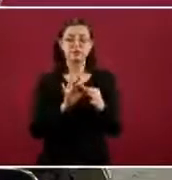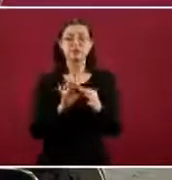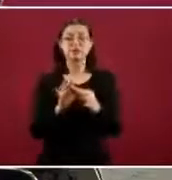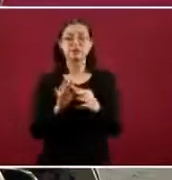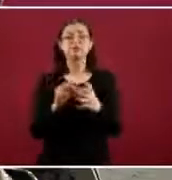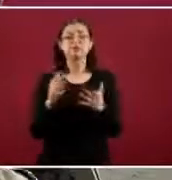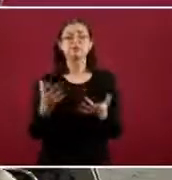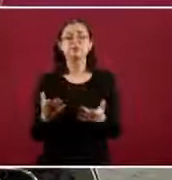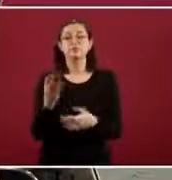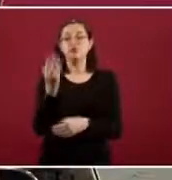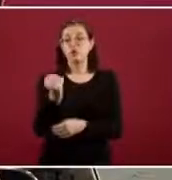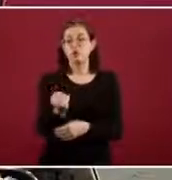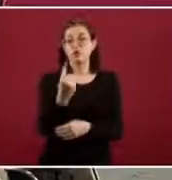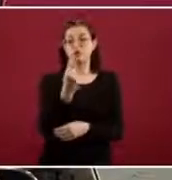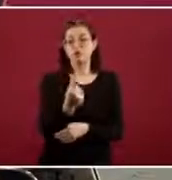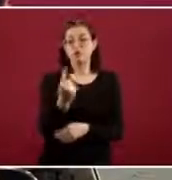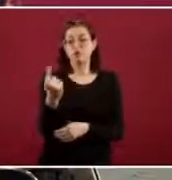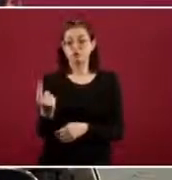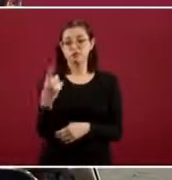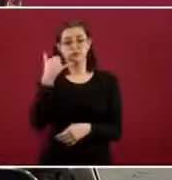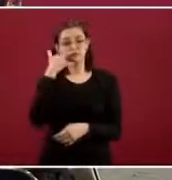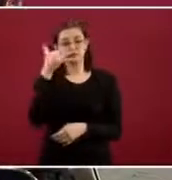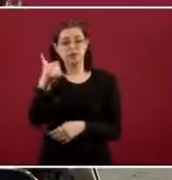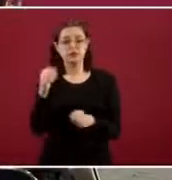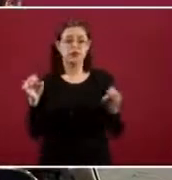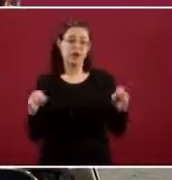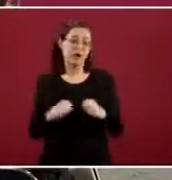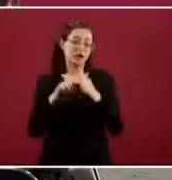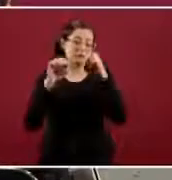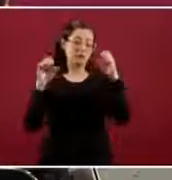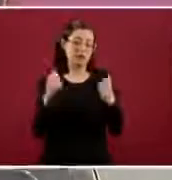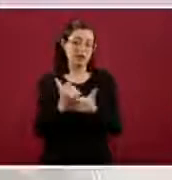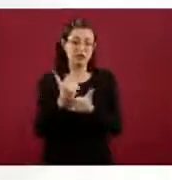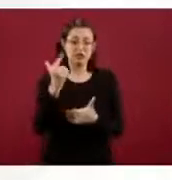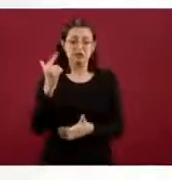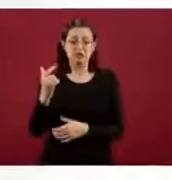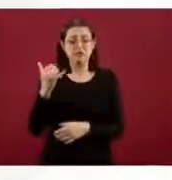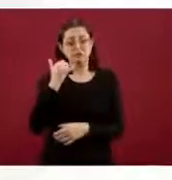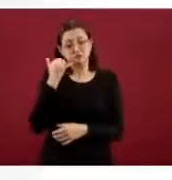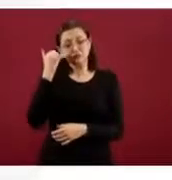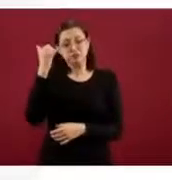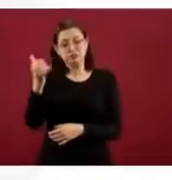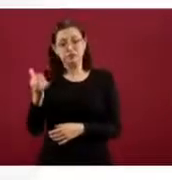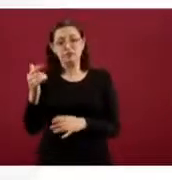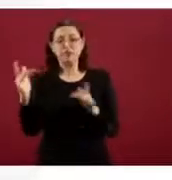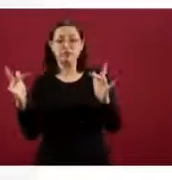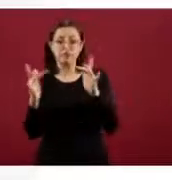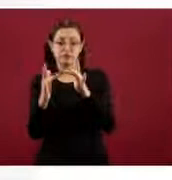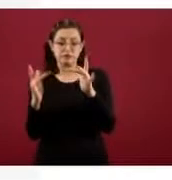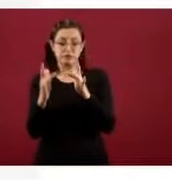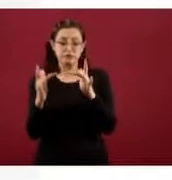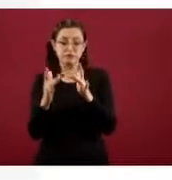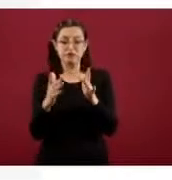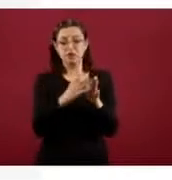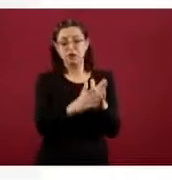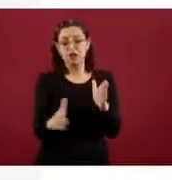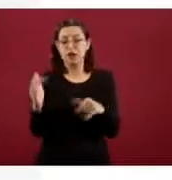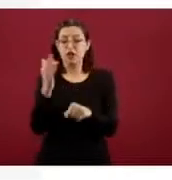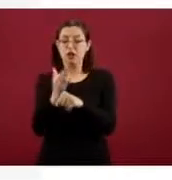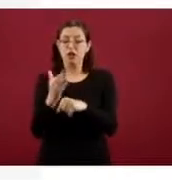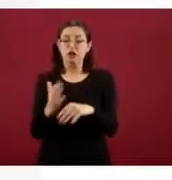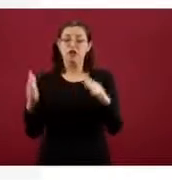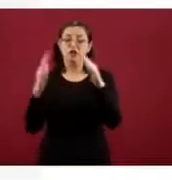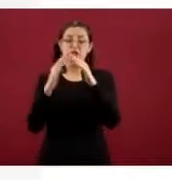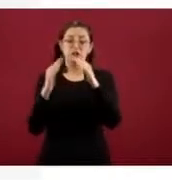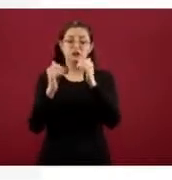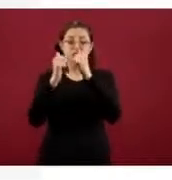para que el 911, que es la línea de emergencia, pueda conectar a las personas que en esta etapa de confinamiento puedan